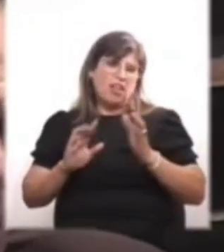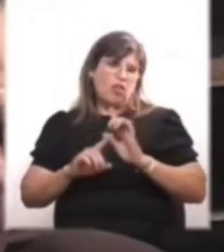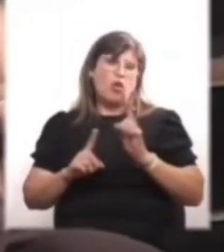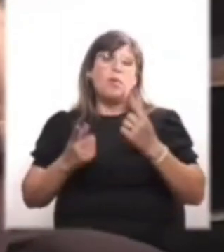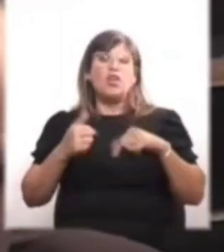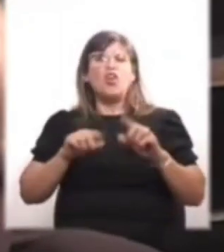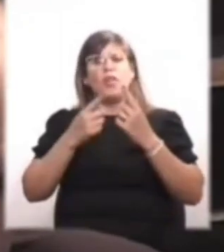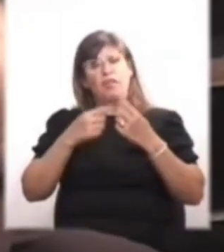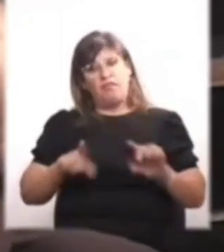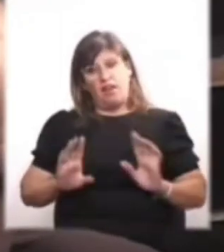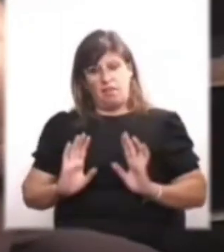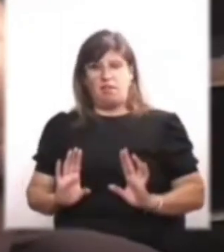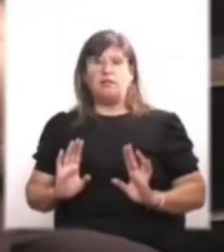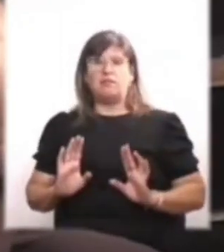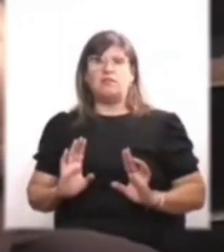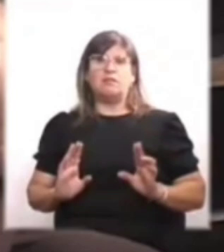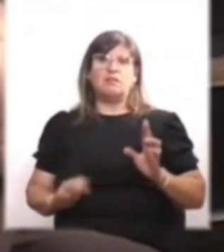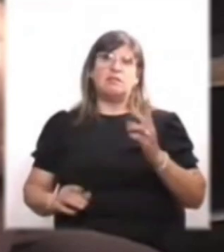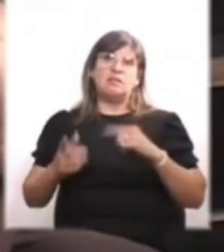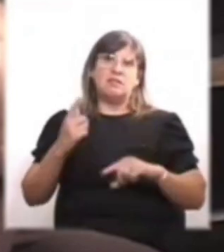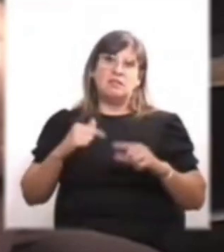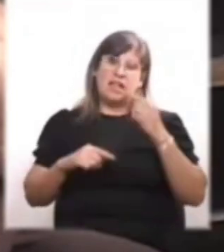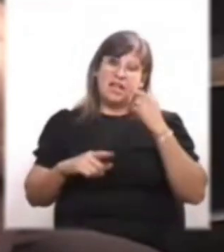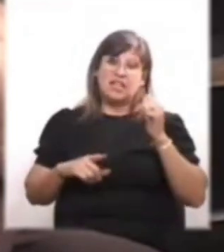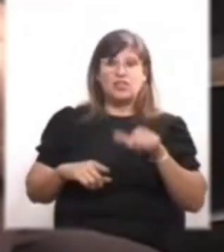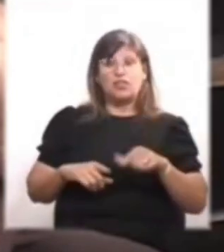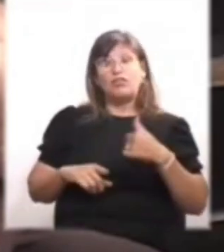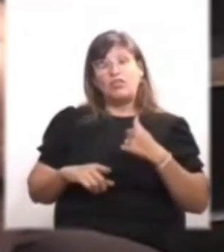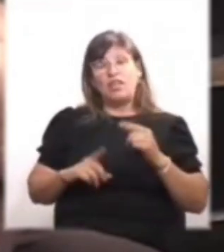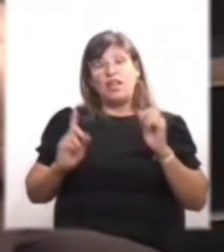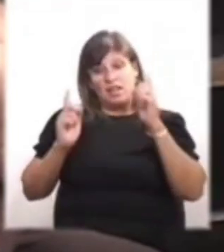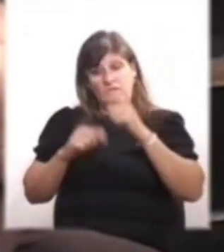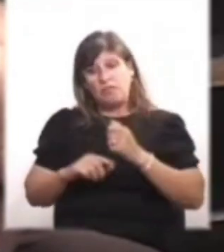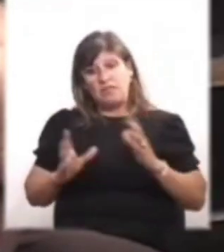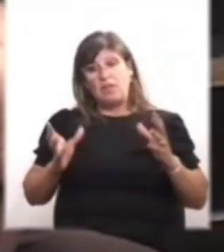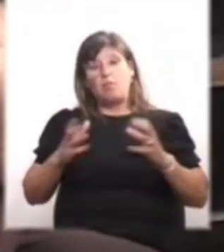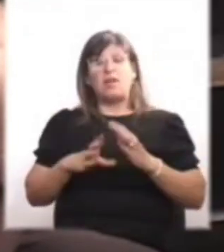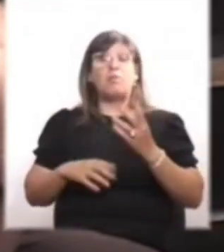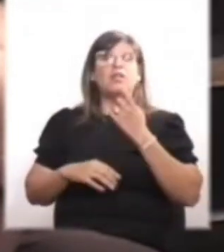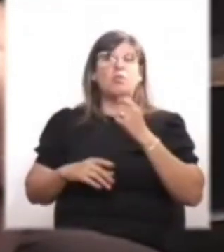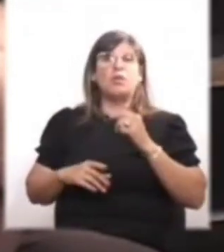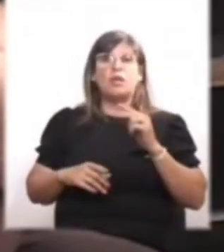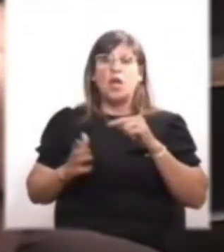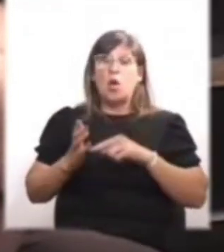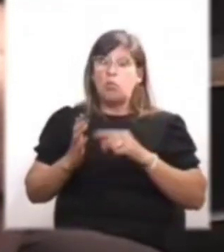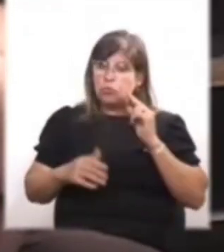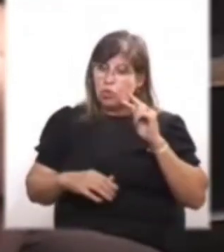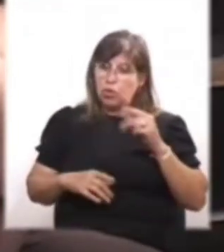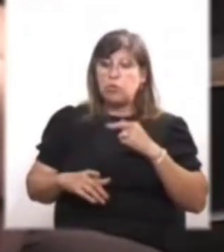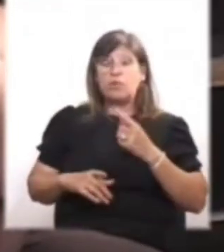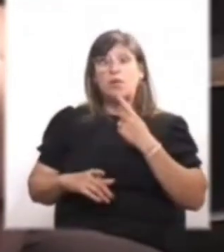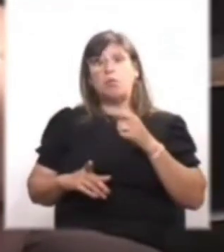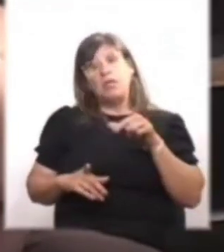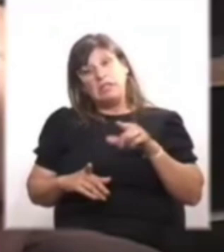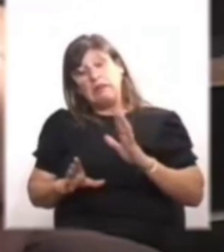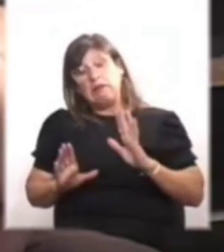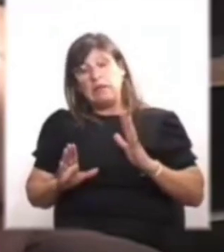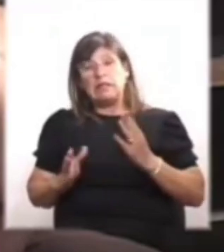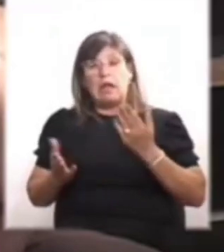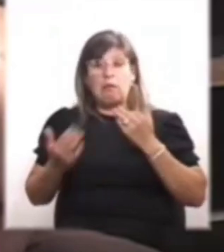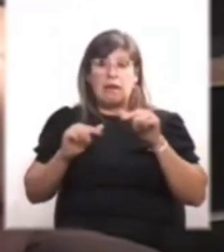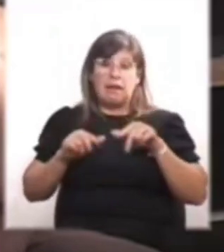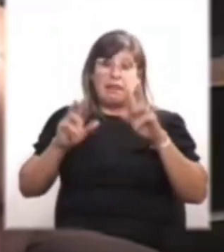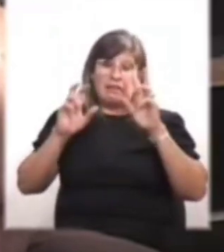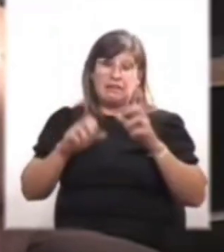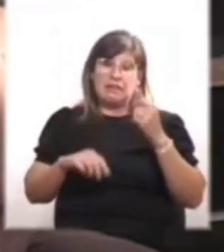distintos. Entonces es difícil para el Partido Colorado también, desde el punto de vista político, manejar este tema, porque era en